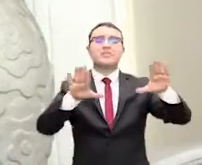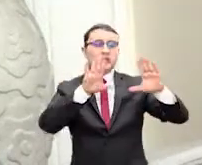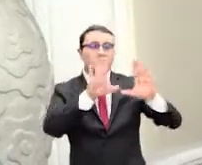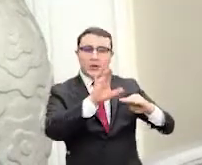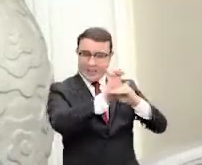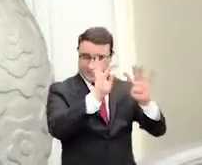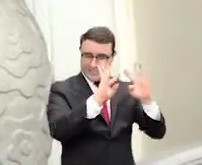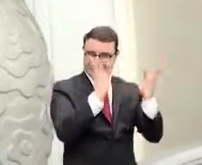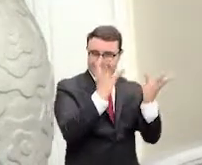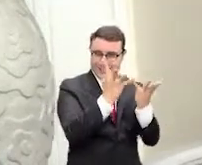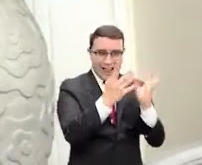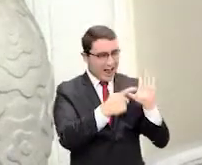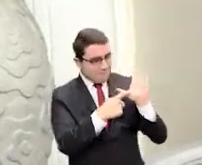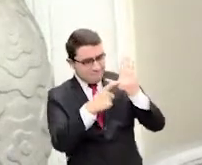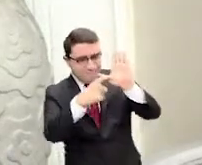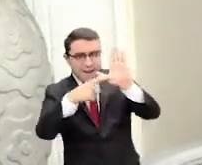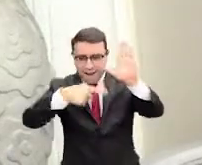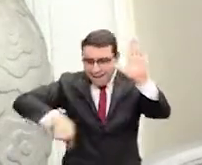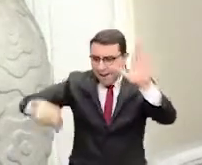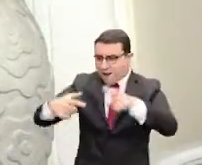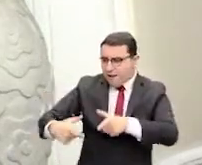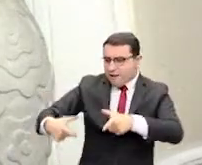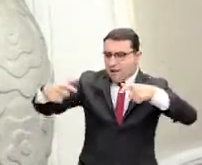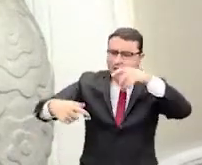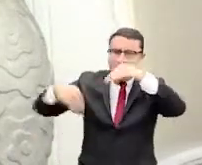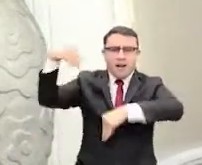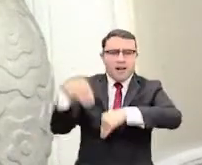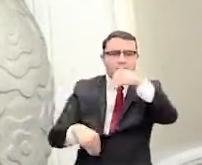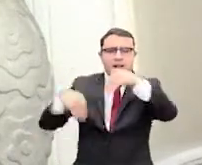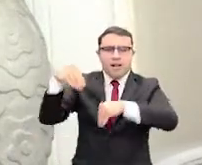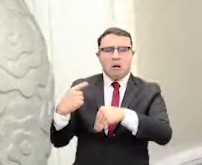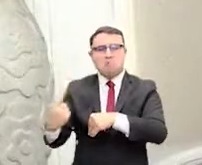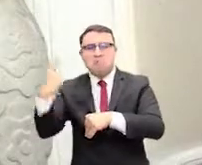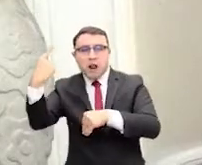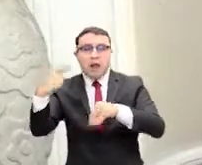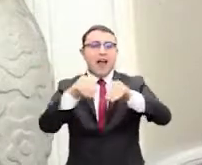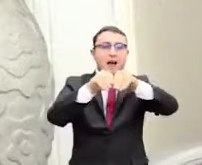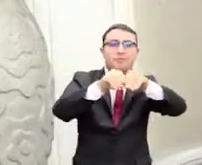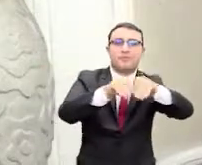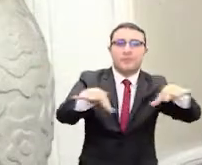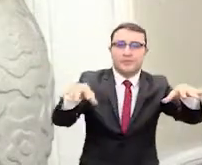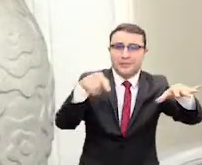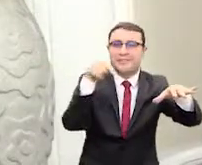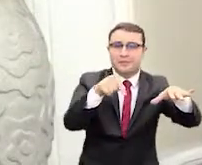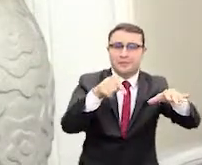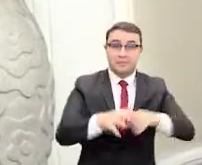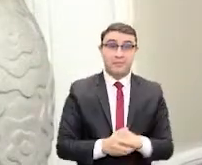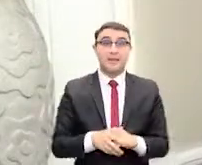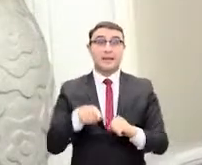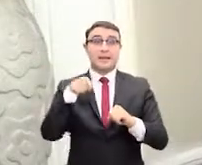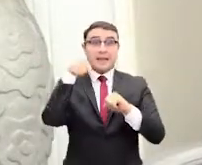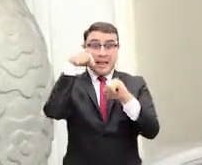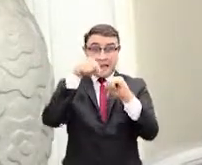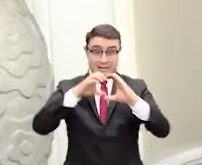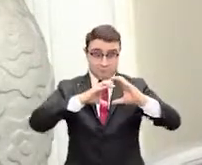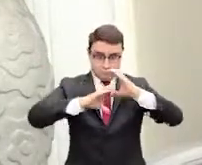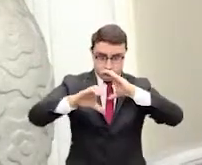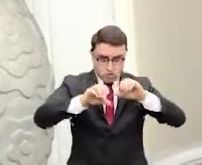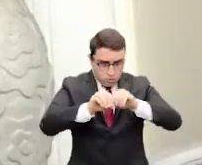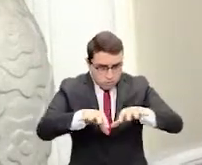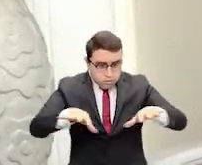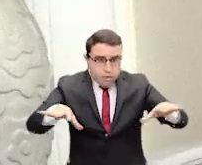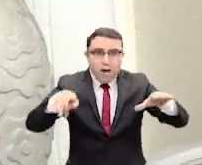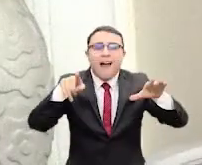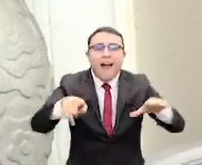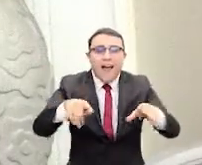tiene la entidad para dar a conocer el trabajo legislativo y político de sus integrantes su importancia radica en que es el canal es la ruta